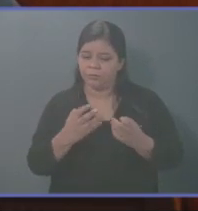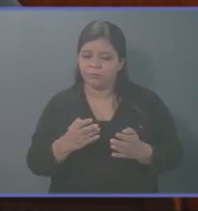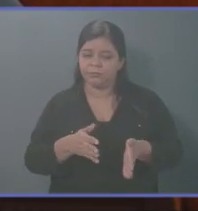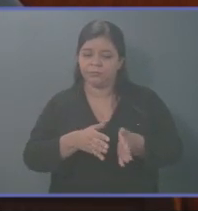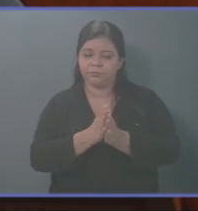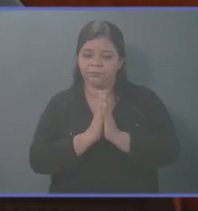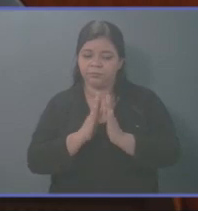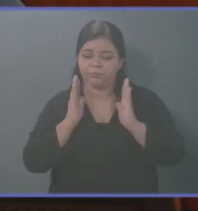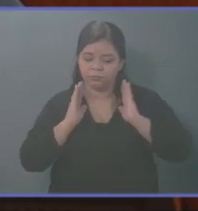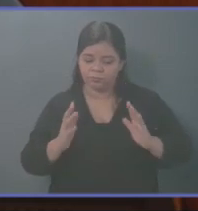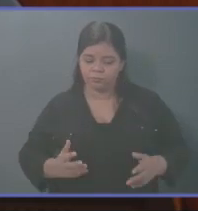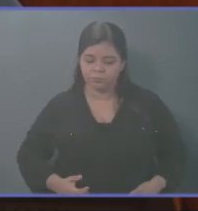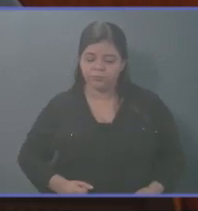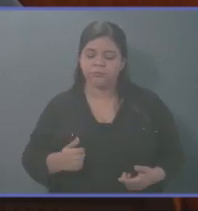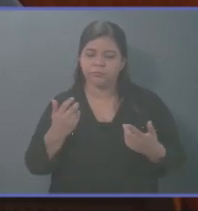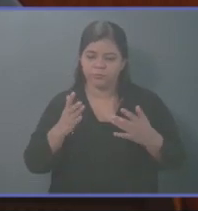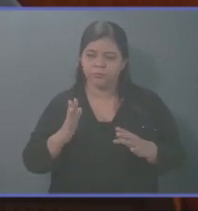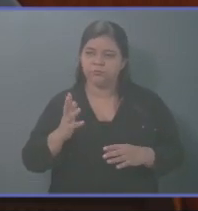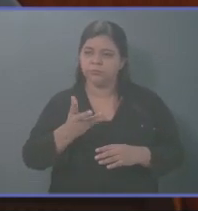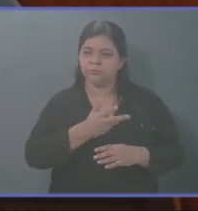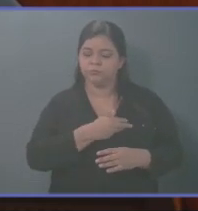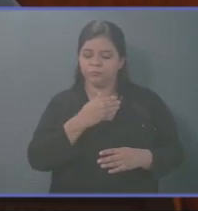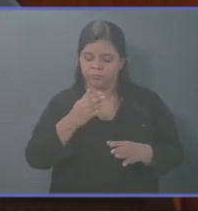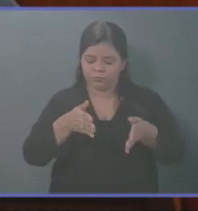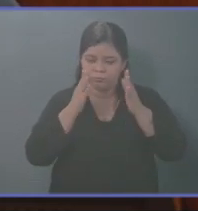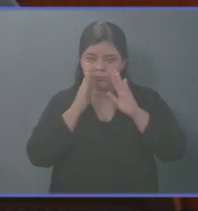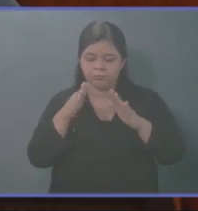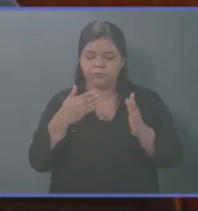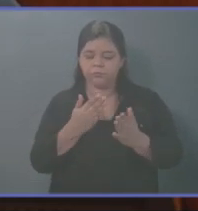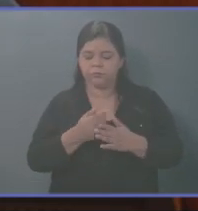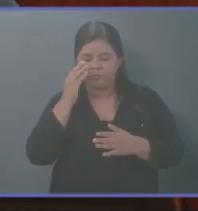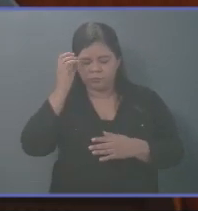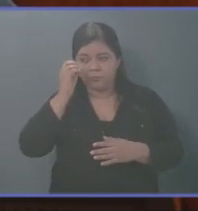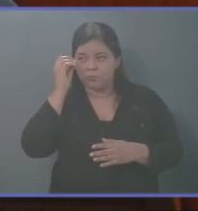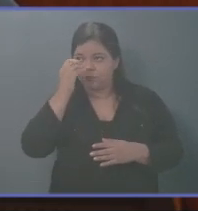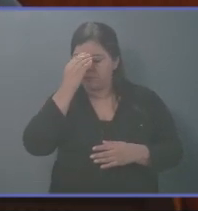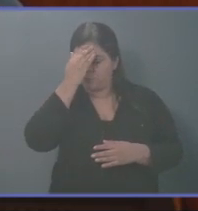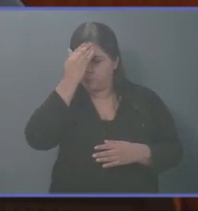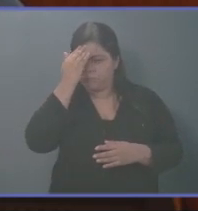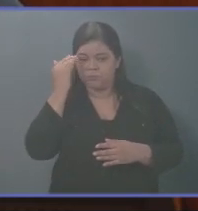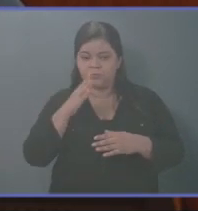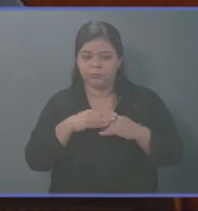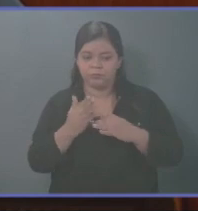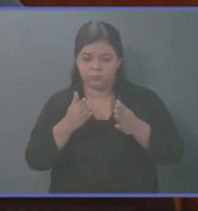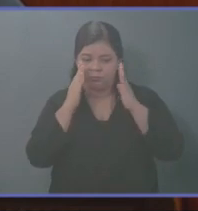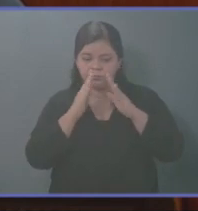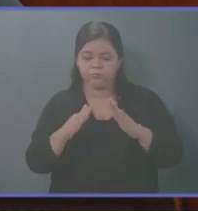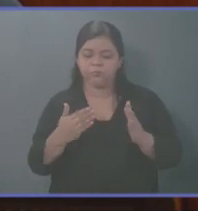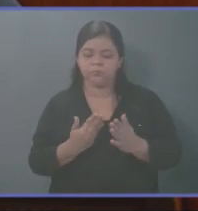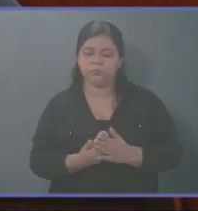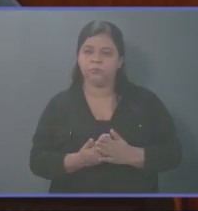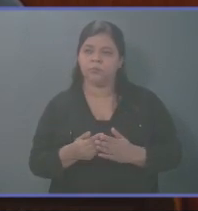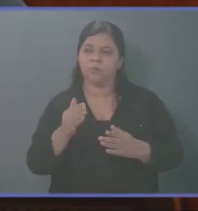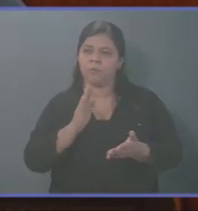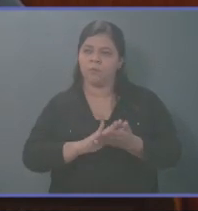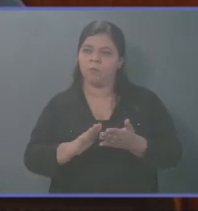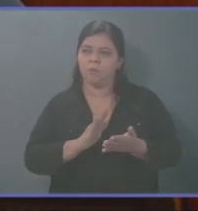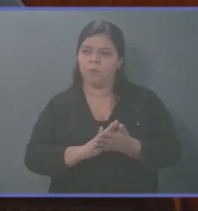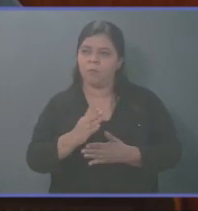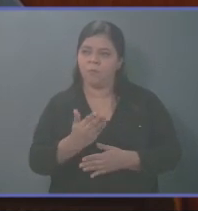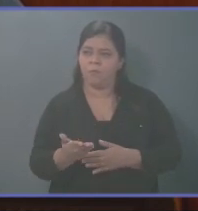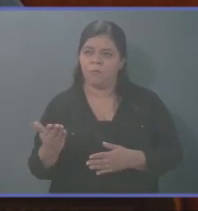al gobierno tomar en cuenta todas estas observaciones y que puedan ser atendidos y comprados los insumos